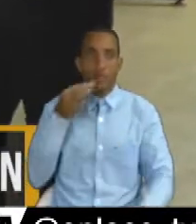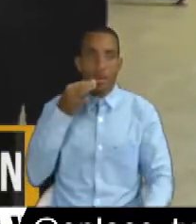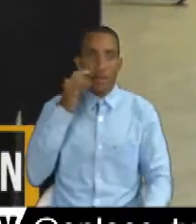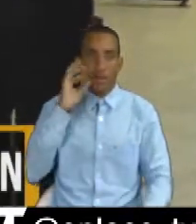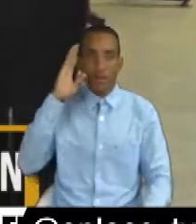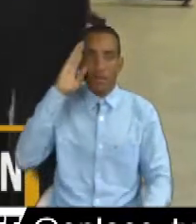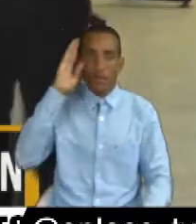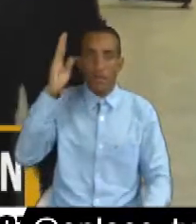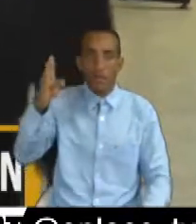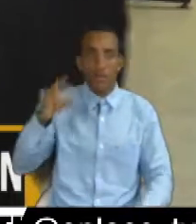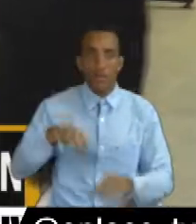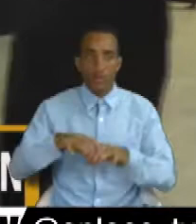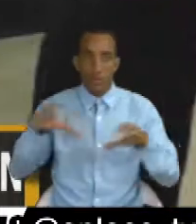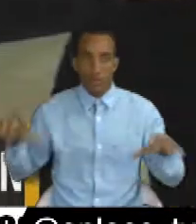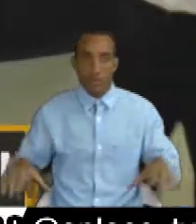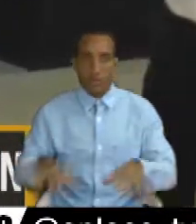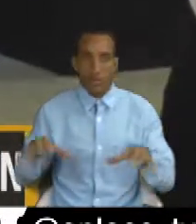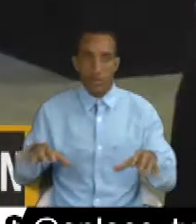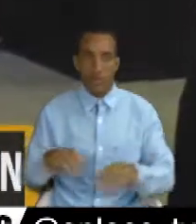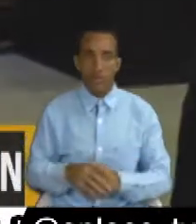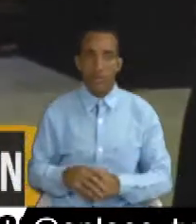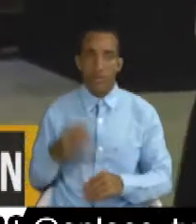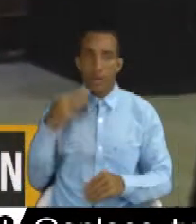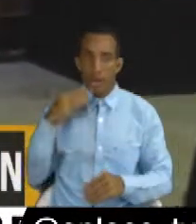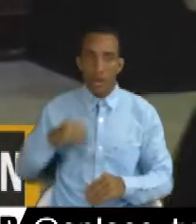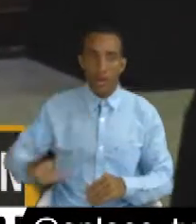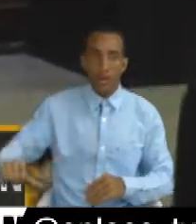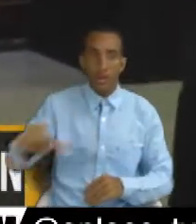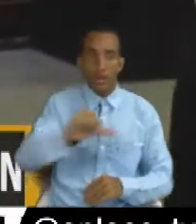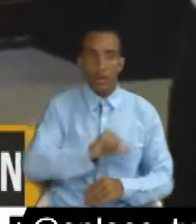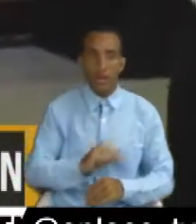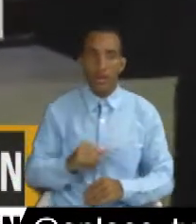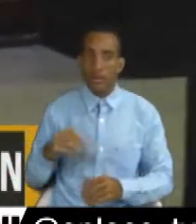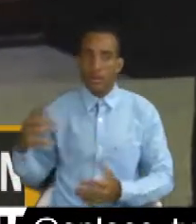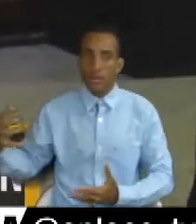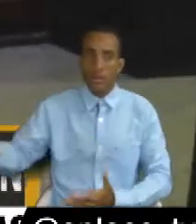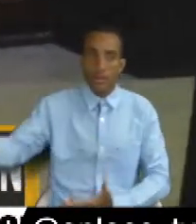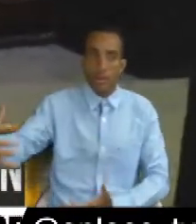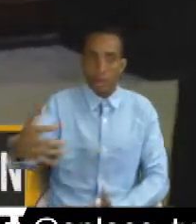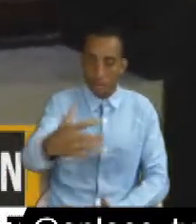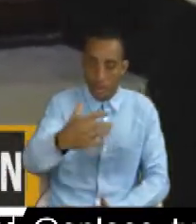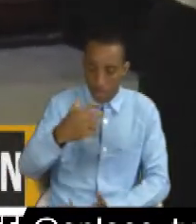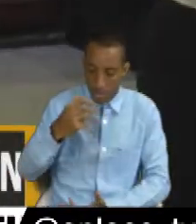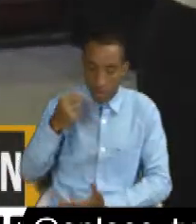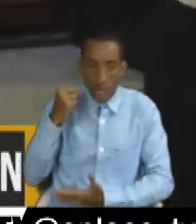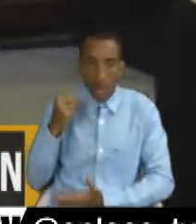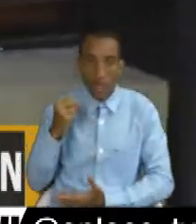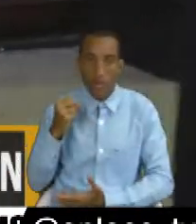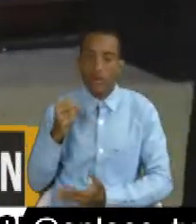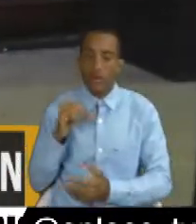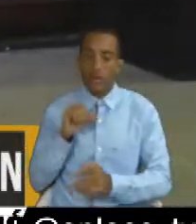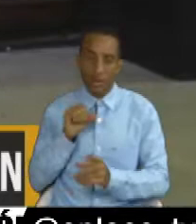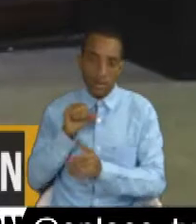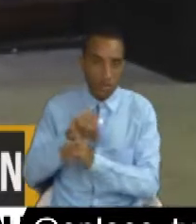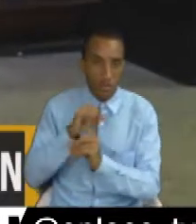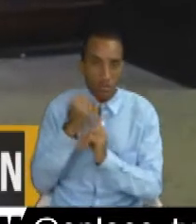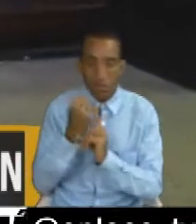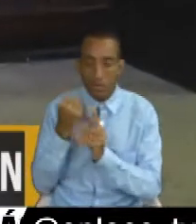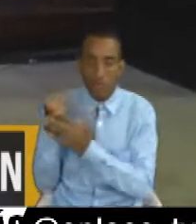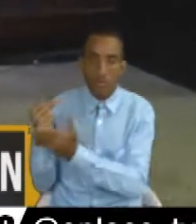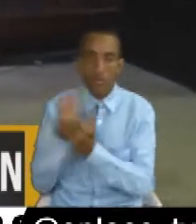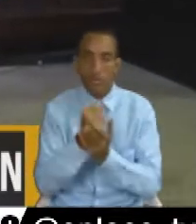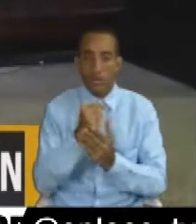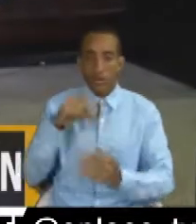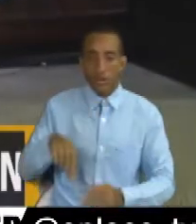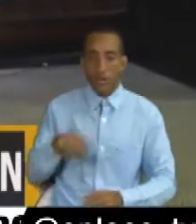una actividad que es organizada por estas mujeres que buscan lograr recoger los fondos suficientes para cumplir el fin social. En Barranca Bermeja se